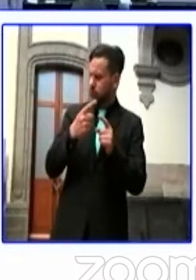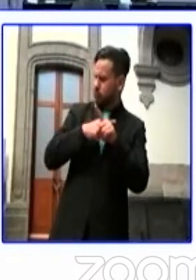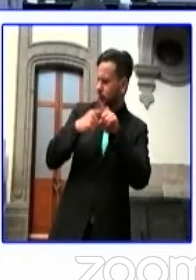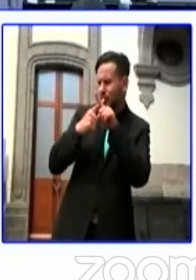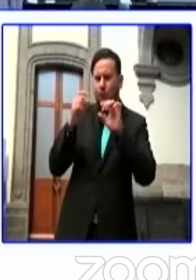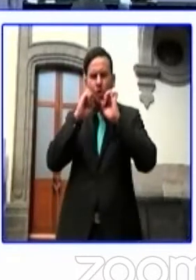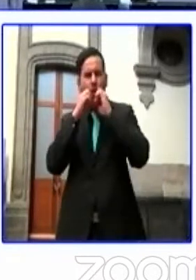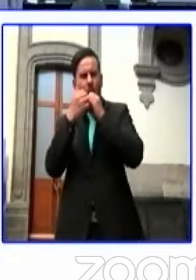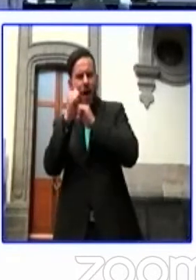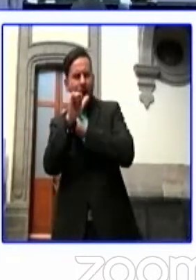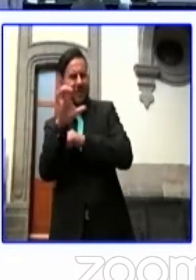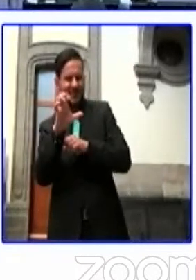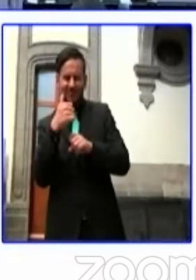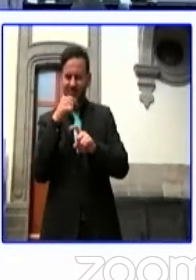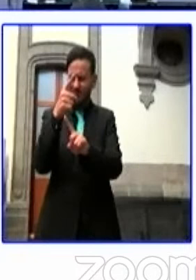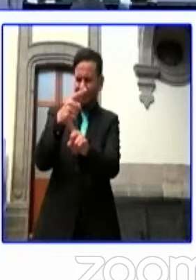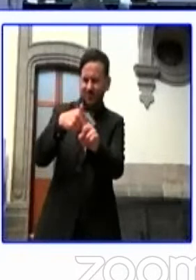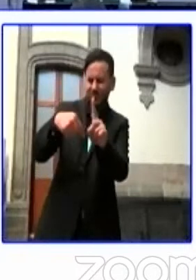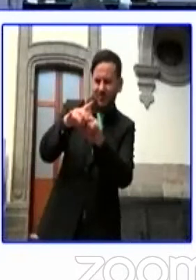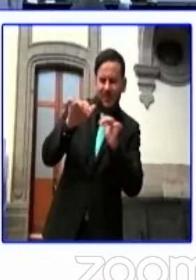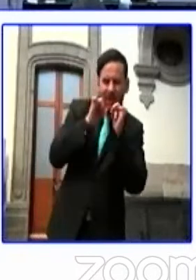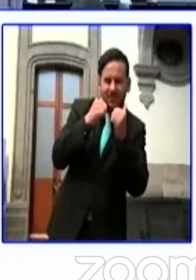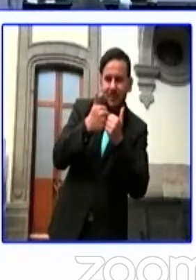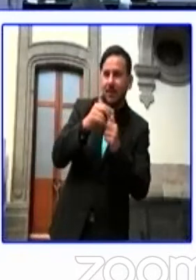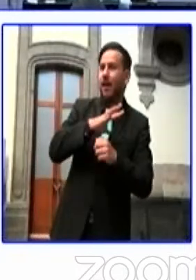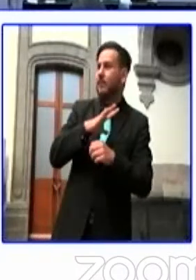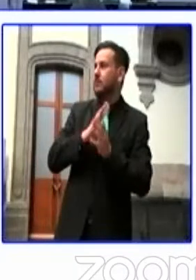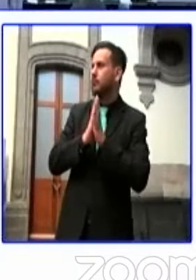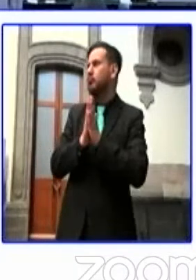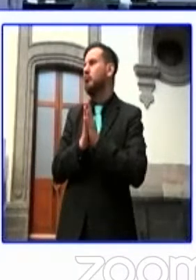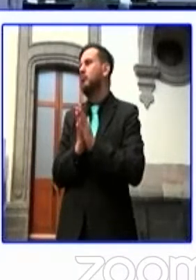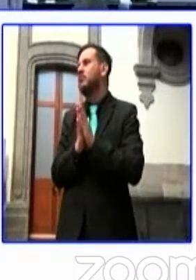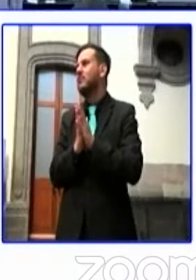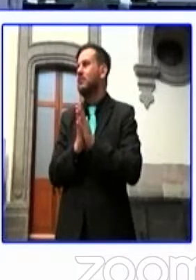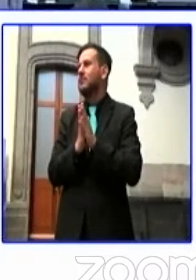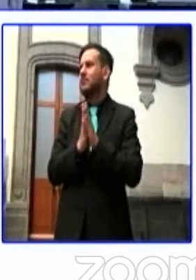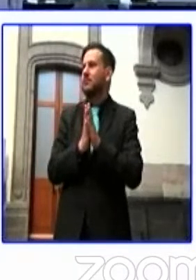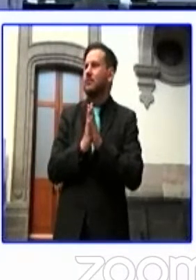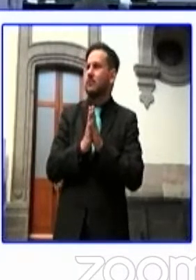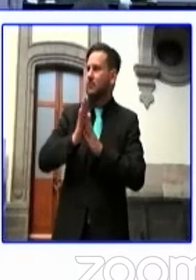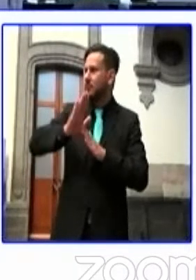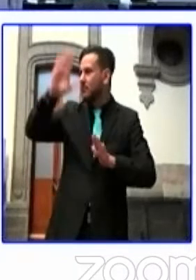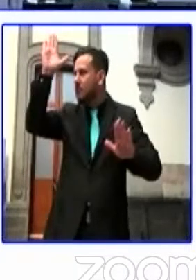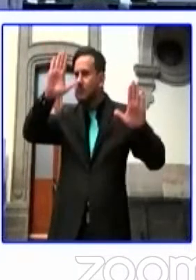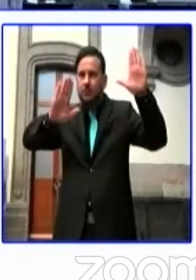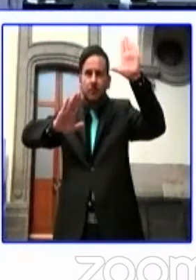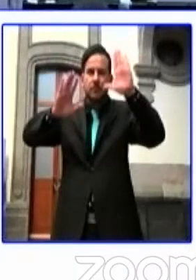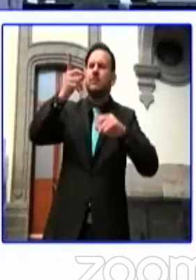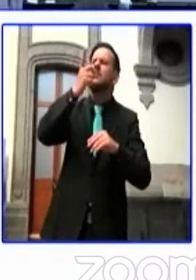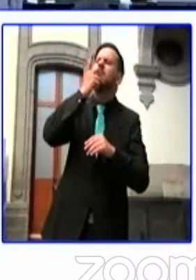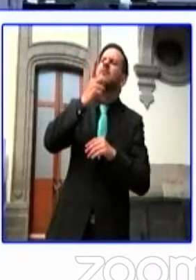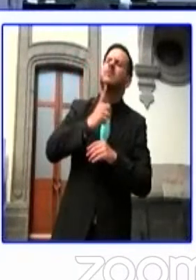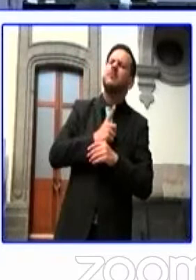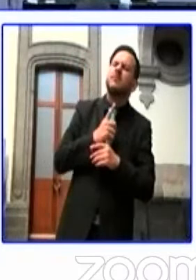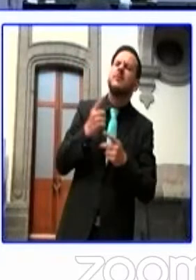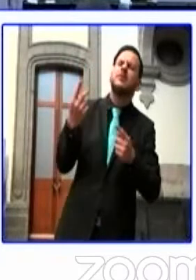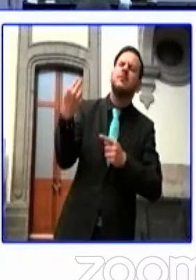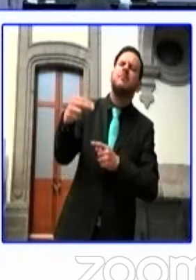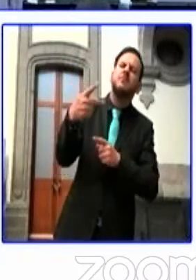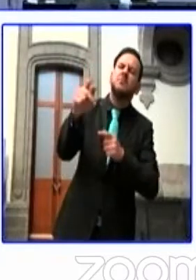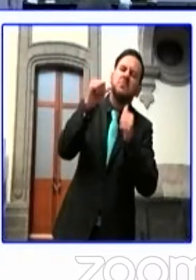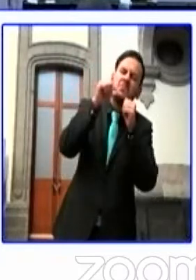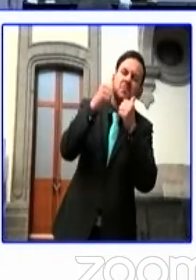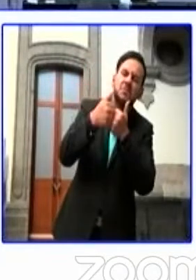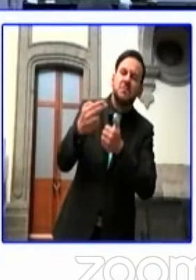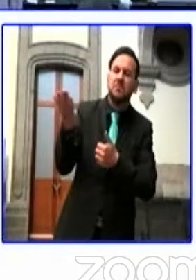de la sociedad civil. Aquí, pero por favor, levanta la mano y dinos un poco, nada más dinos el nombre de tu organización,